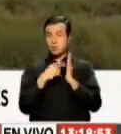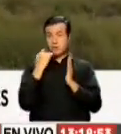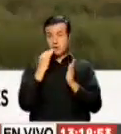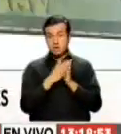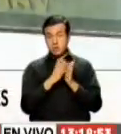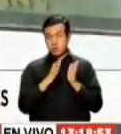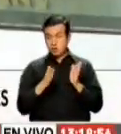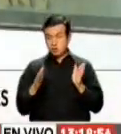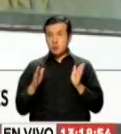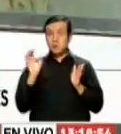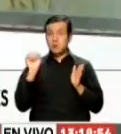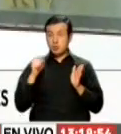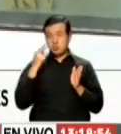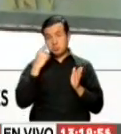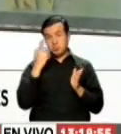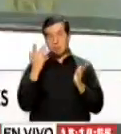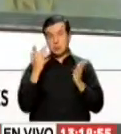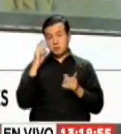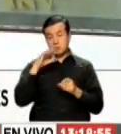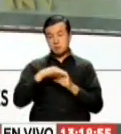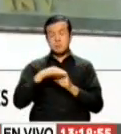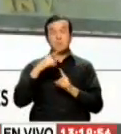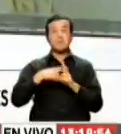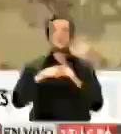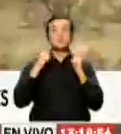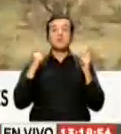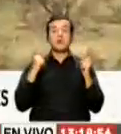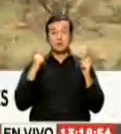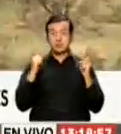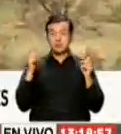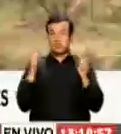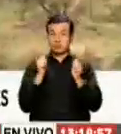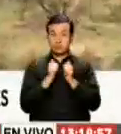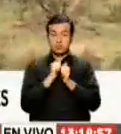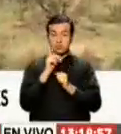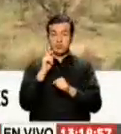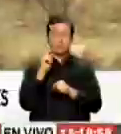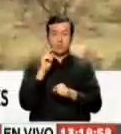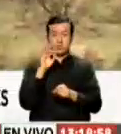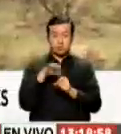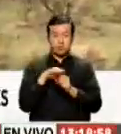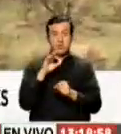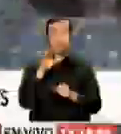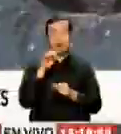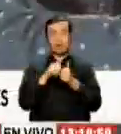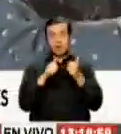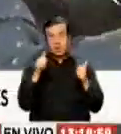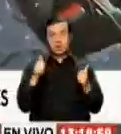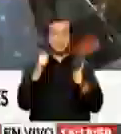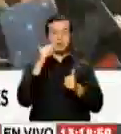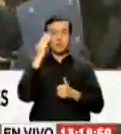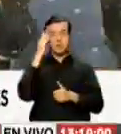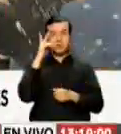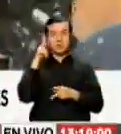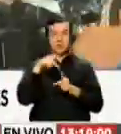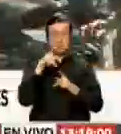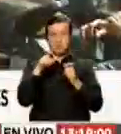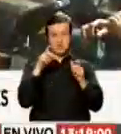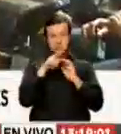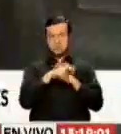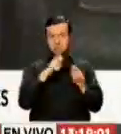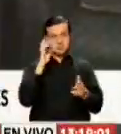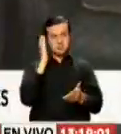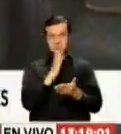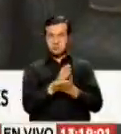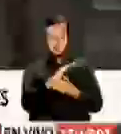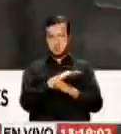fechas, la consulta se podría realizar en marzo conjuntamente con las elecciones seccionales. Movimientos opositores a la minería insistirán en